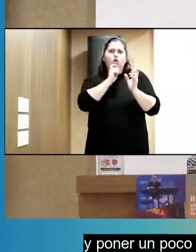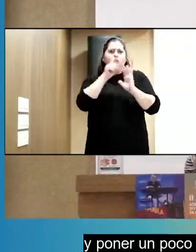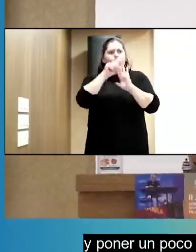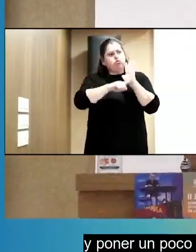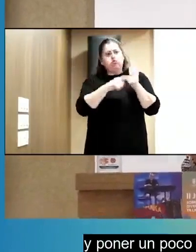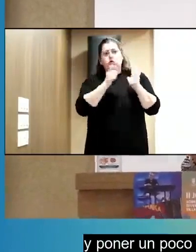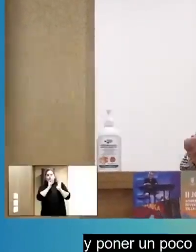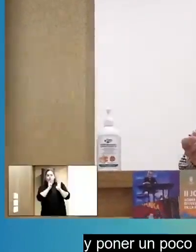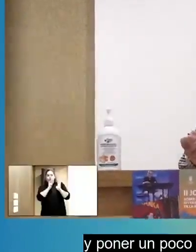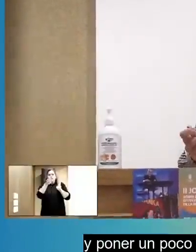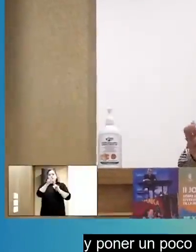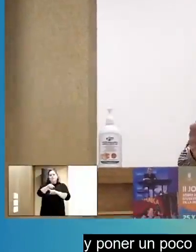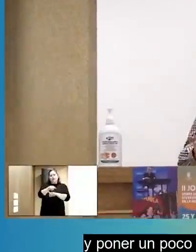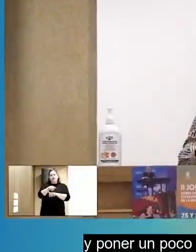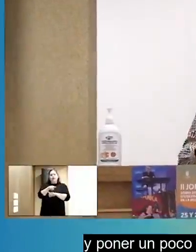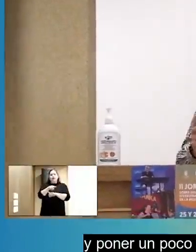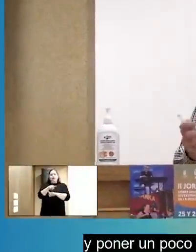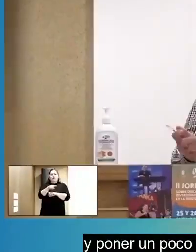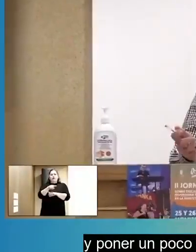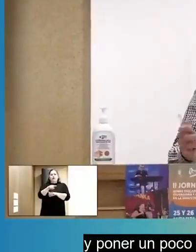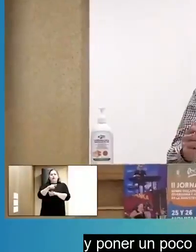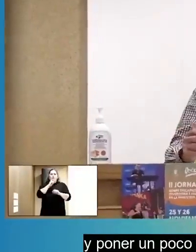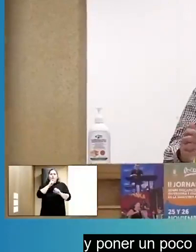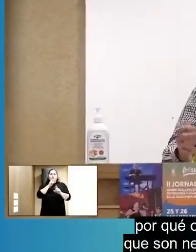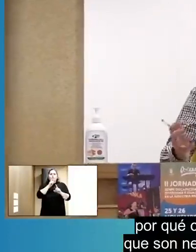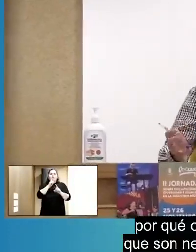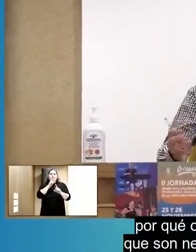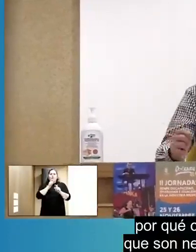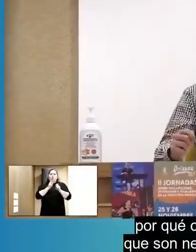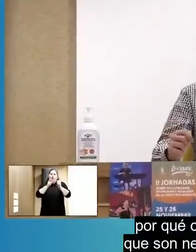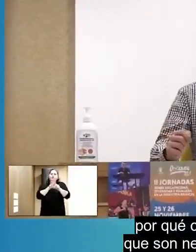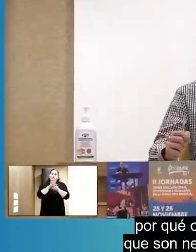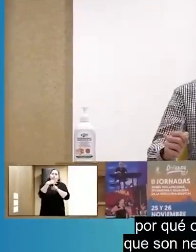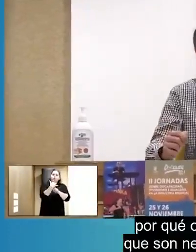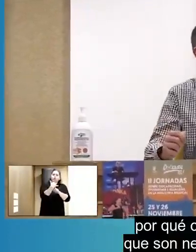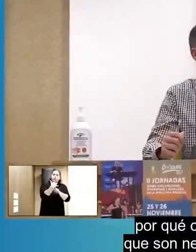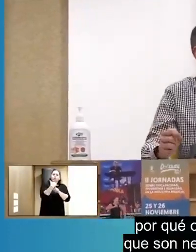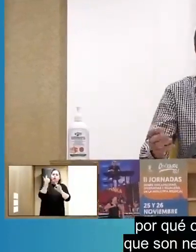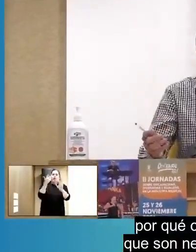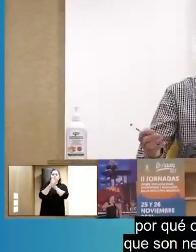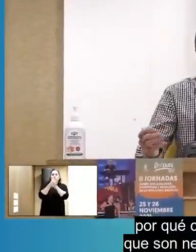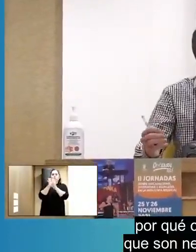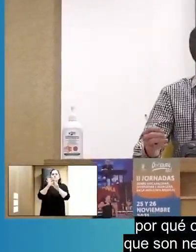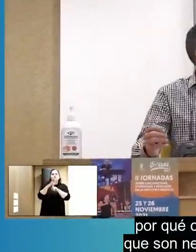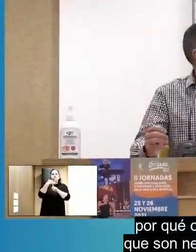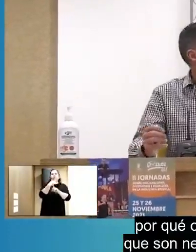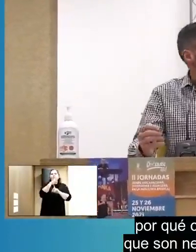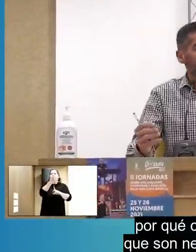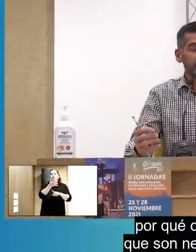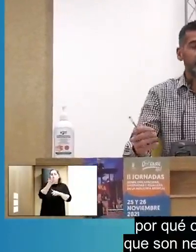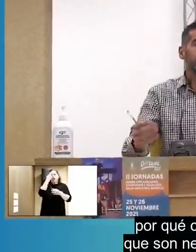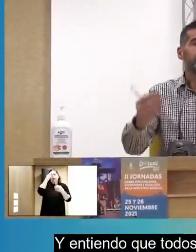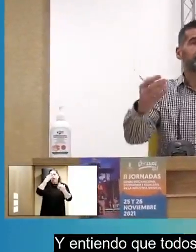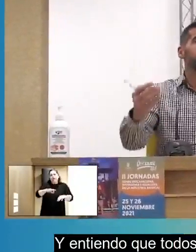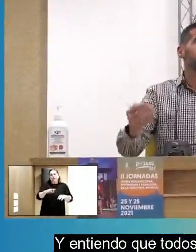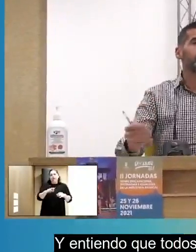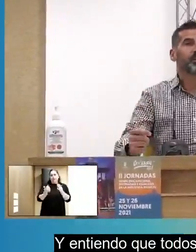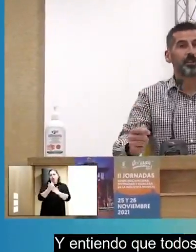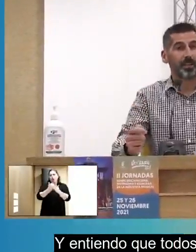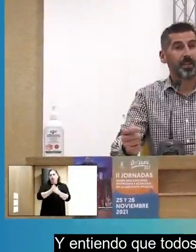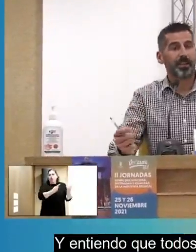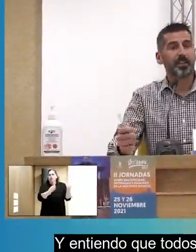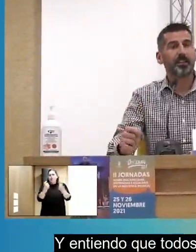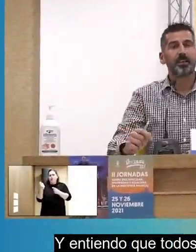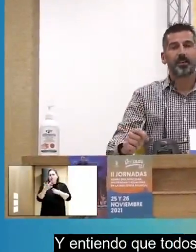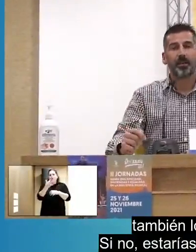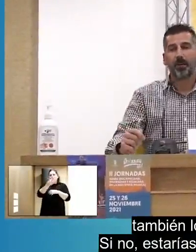y poner un poco en contexto del por qué son o creemos nosotros que son necesarias y entiendo que